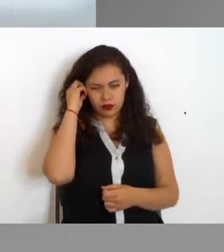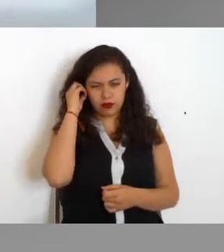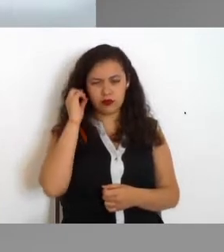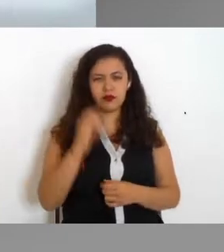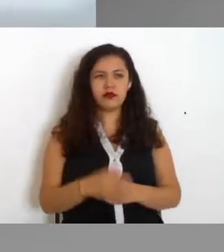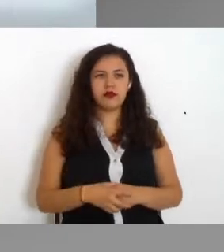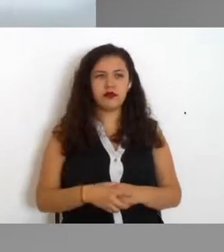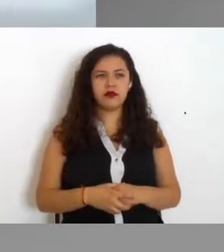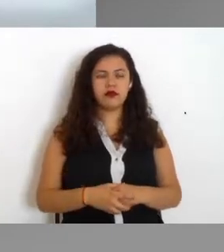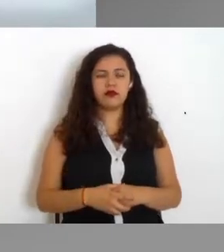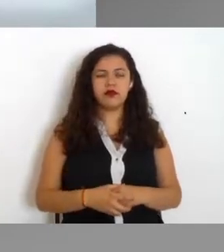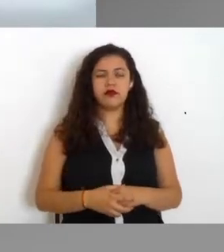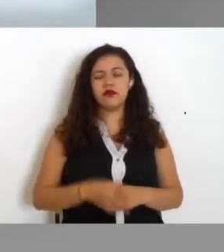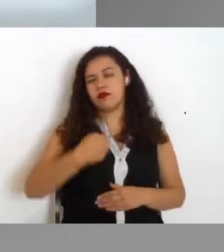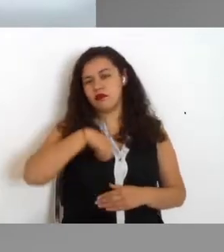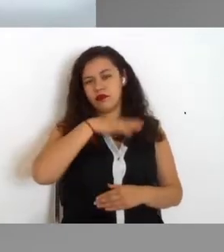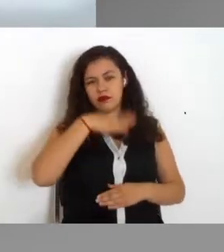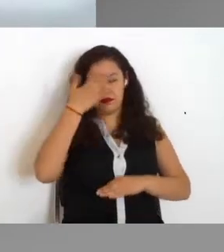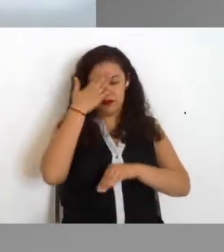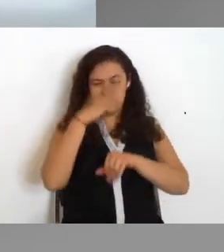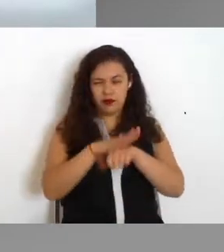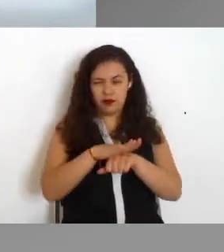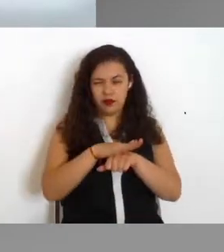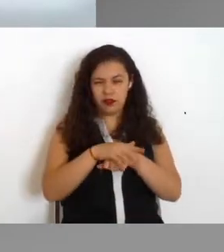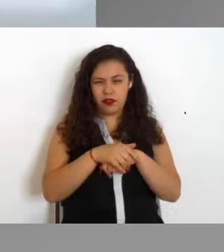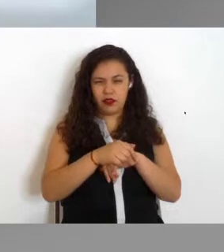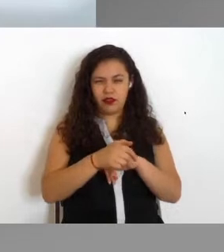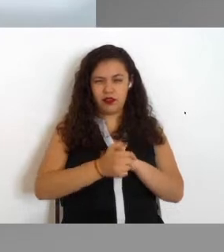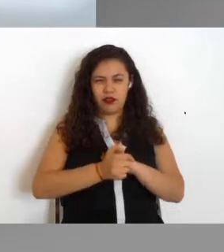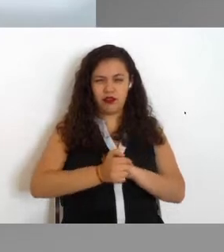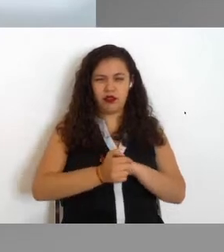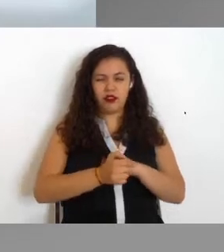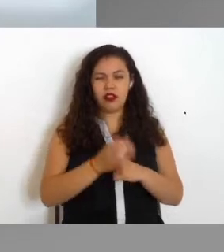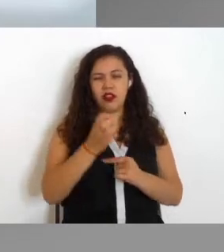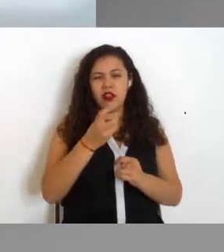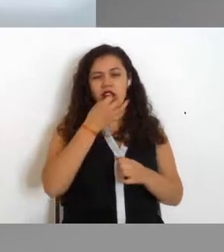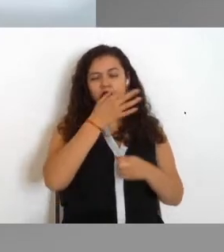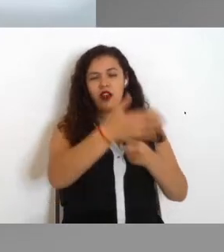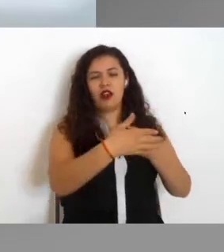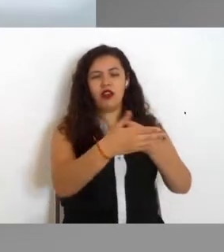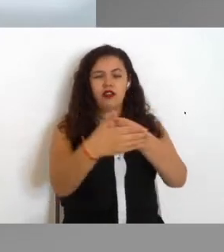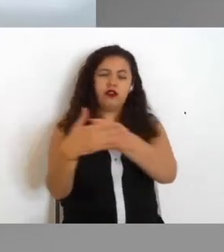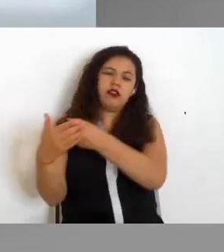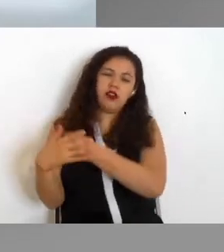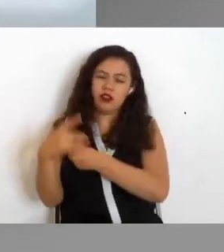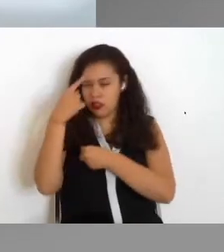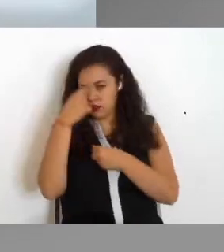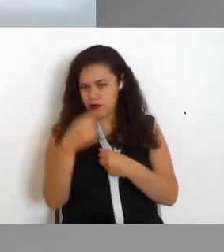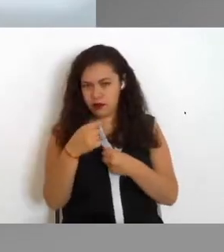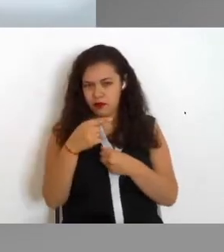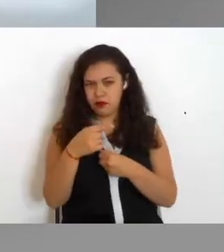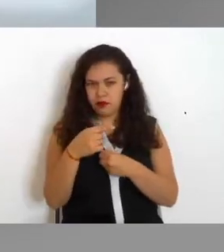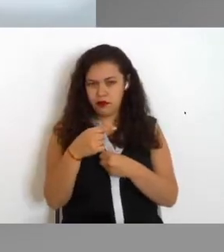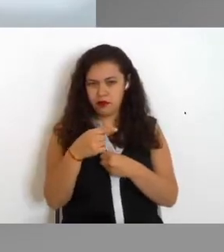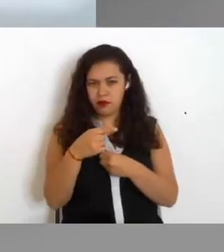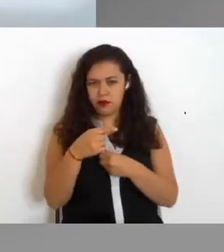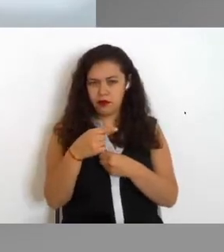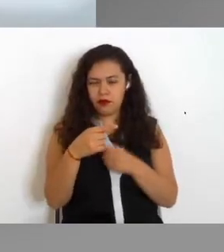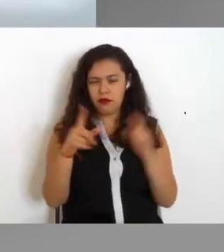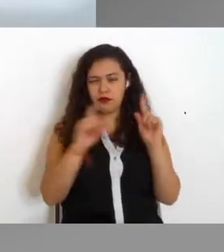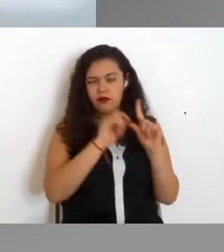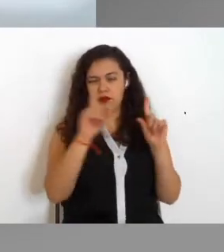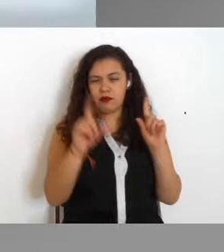en nuestras mentes, está haciendo esta convocatoria para hacer un movimiento nacional. Entonces, en ese sentido,